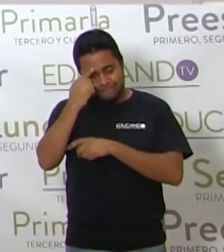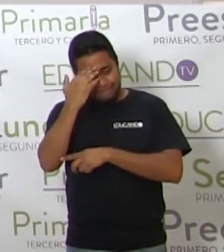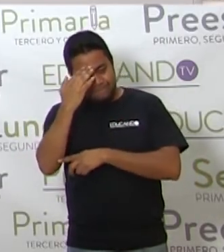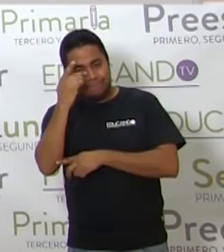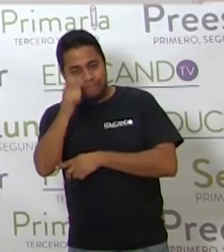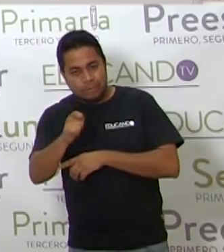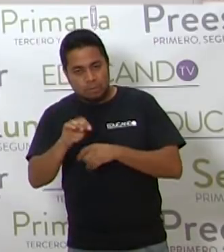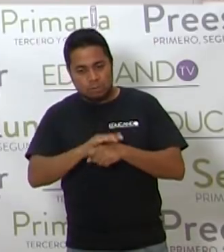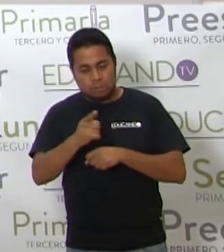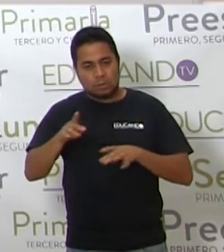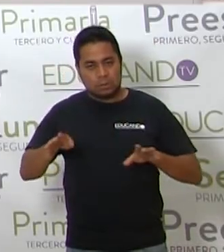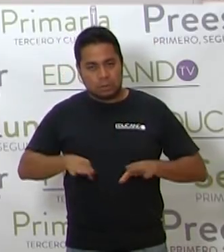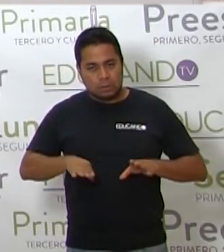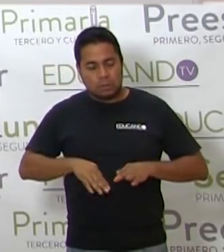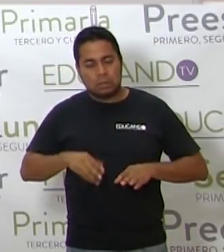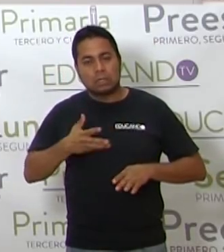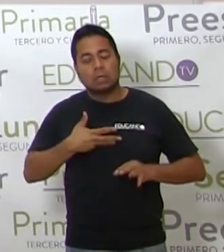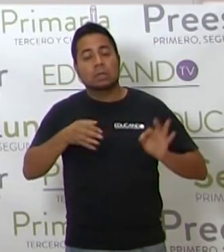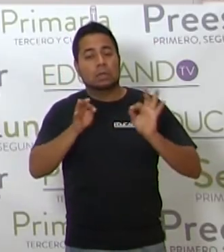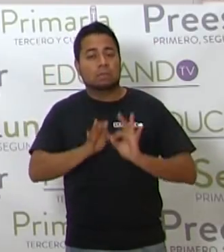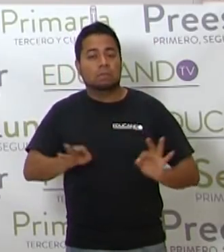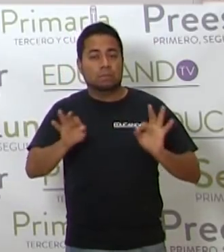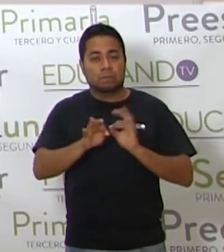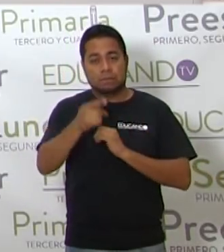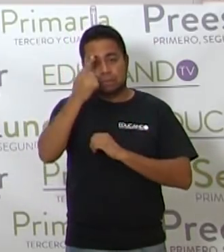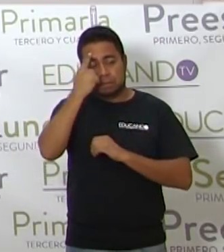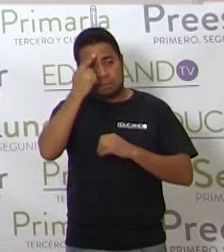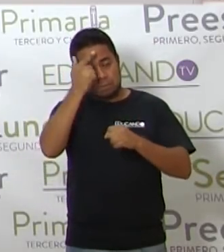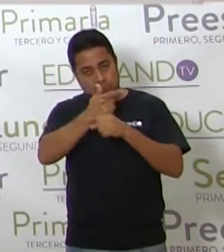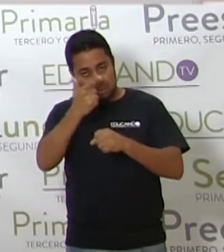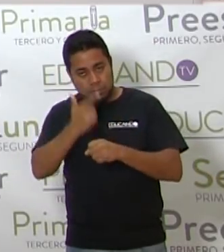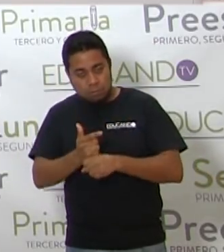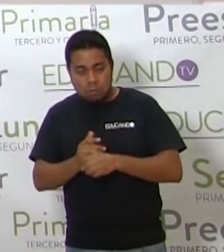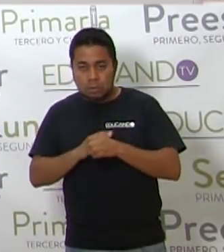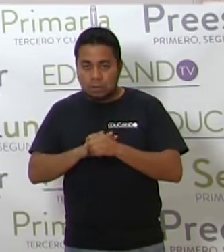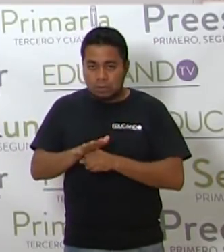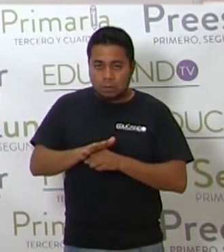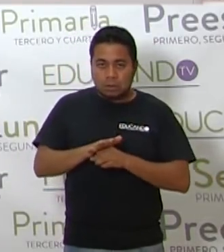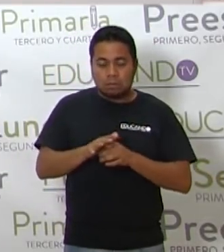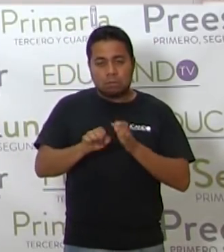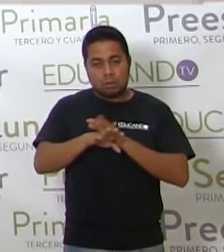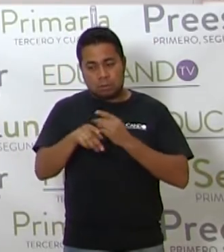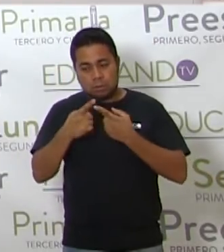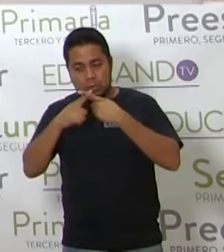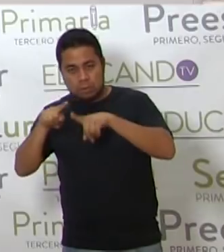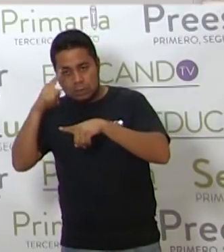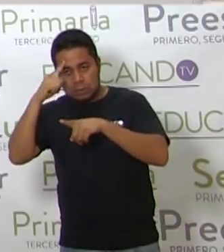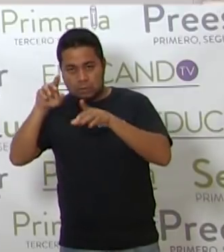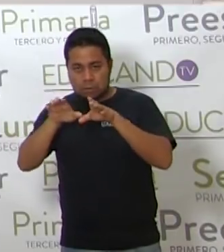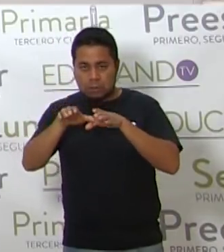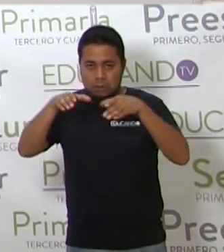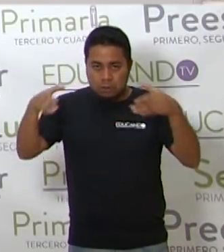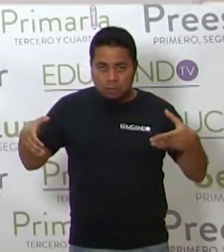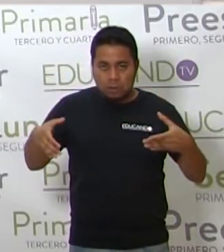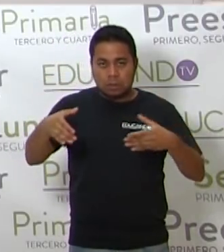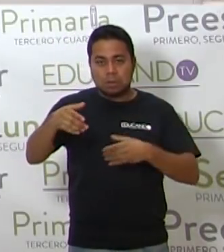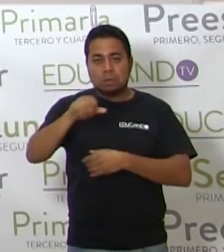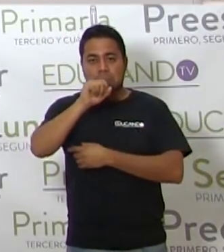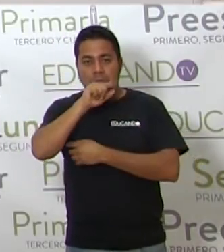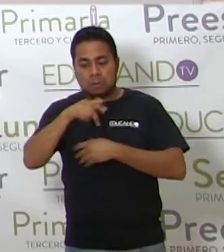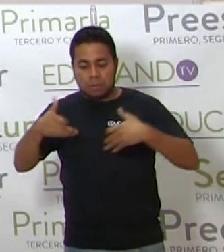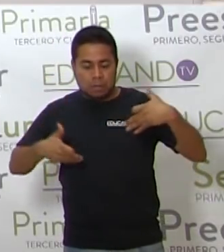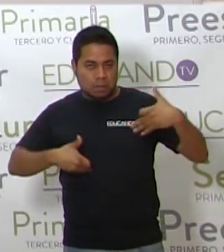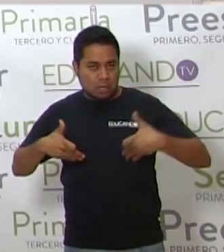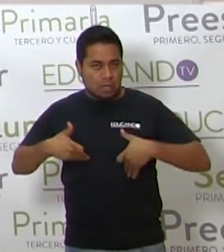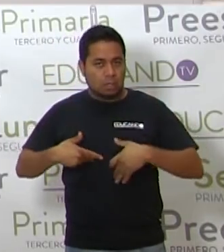porque esas características son primordiales para poder identificar la diferencia en lo que es un cuento y lo que es una obra